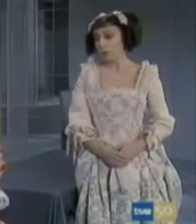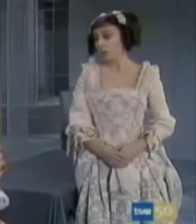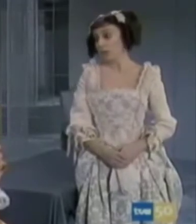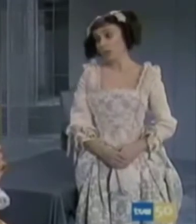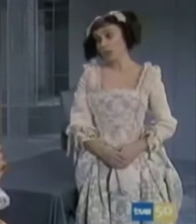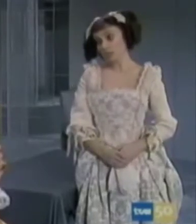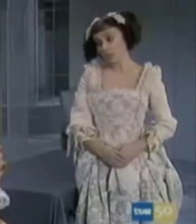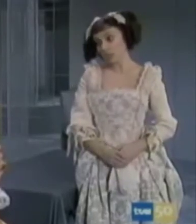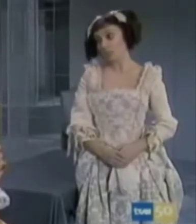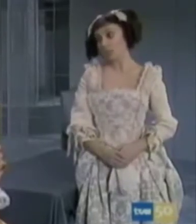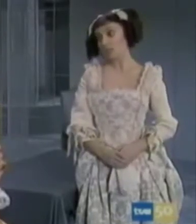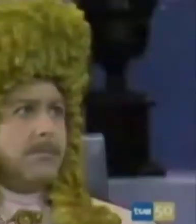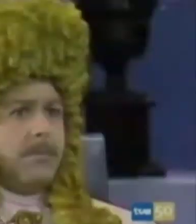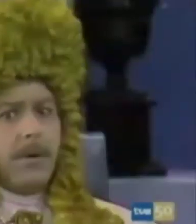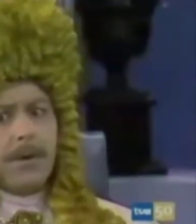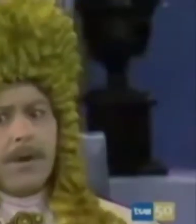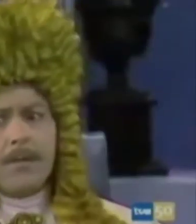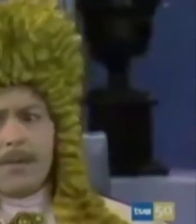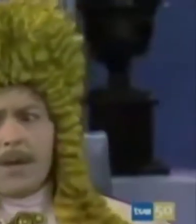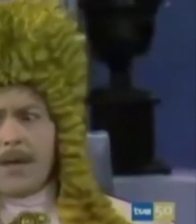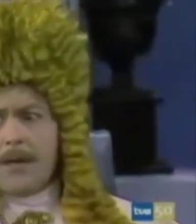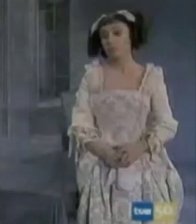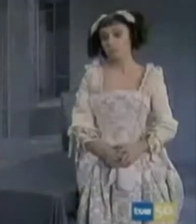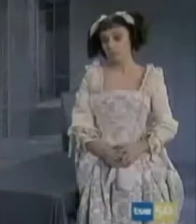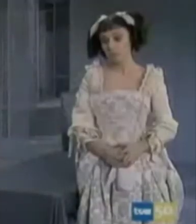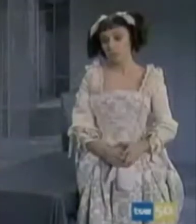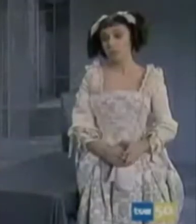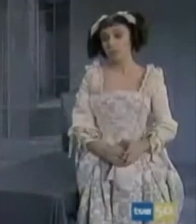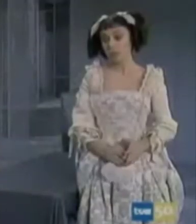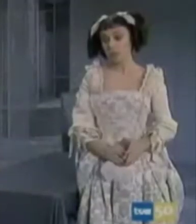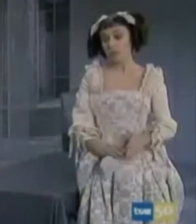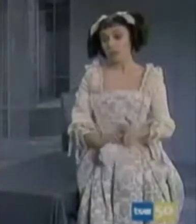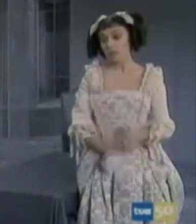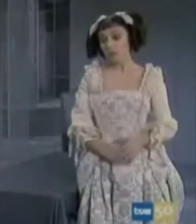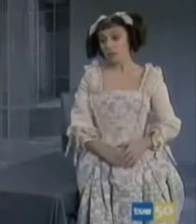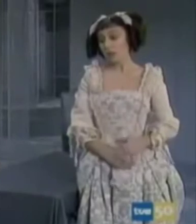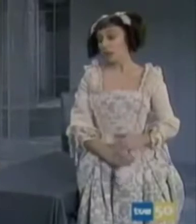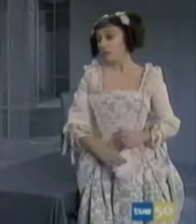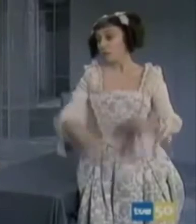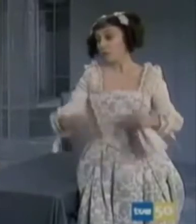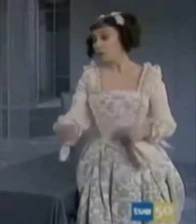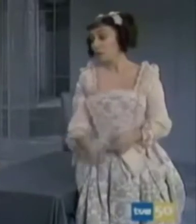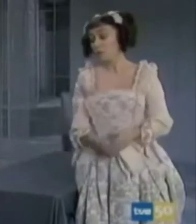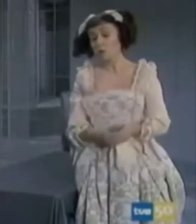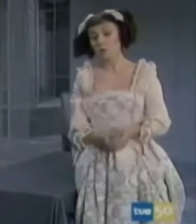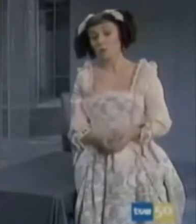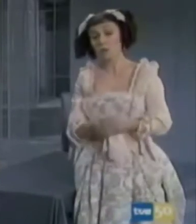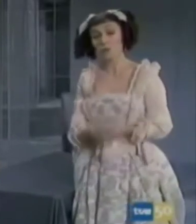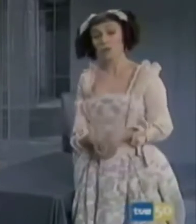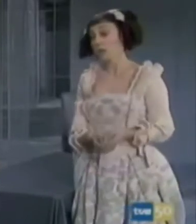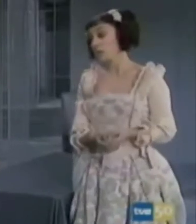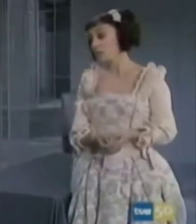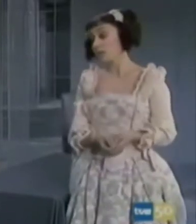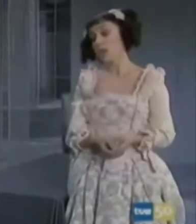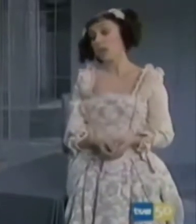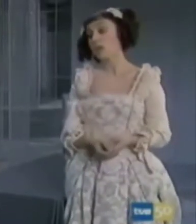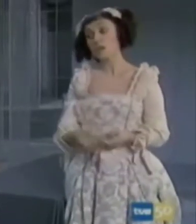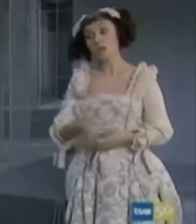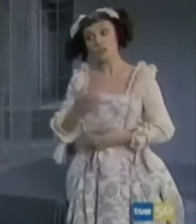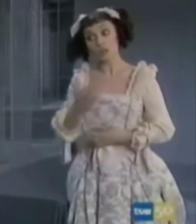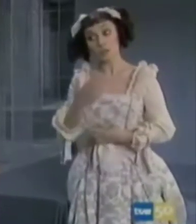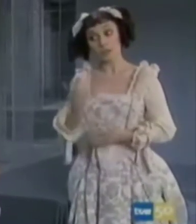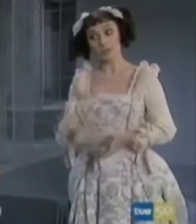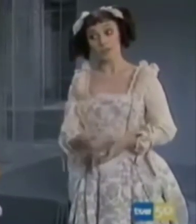Durmió como un tronco hasta el día siguiente. Pobre hombre. Sí. La señora, al fin, se dejó convencer para